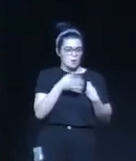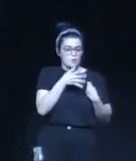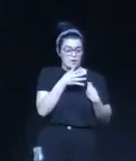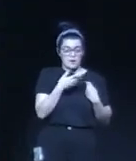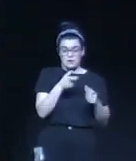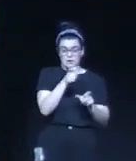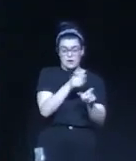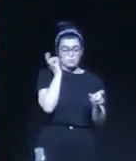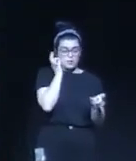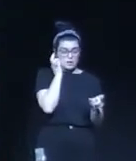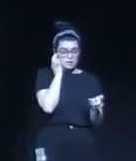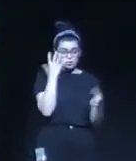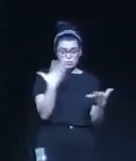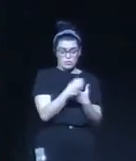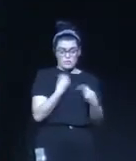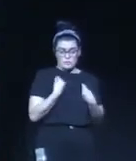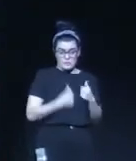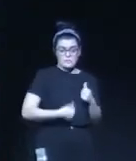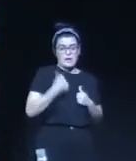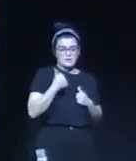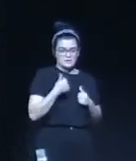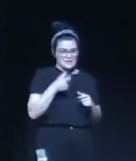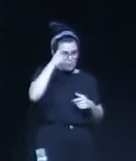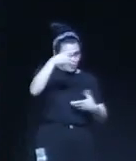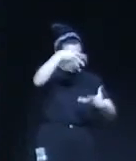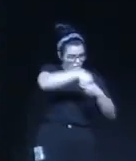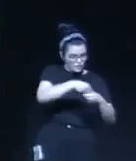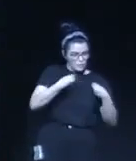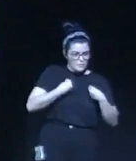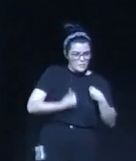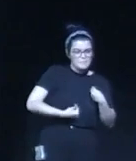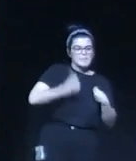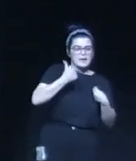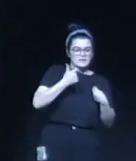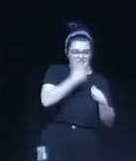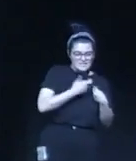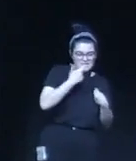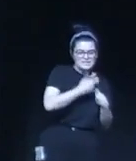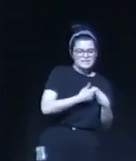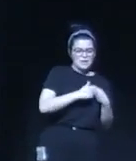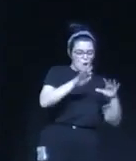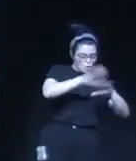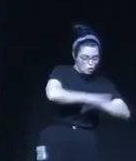pueblo, más horas y todo el día y toda la noche. Por eso cuando en el debate